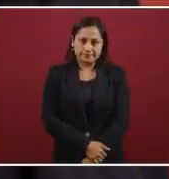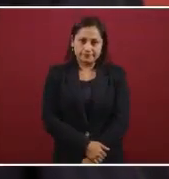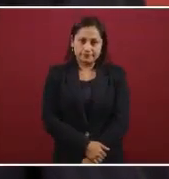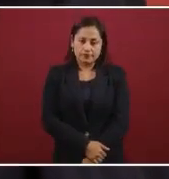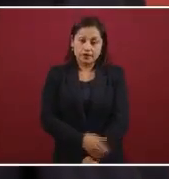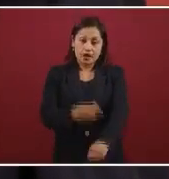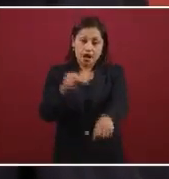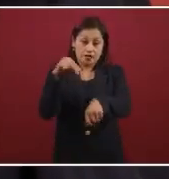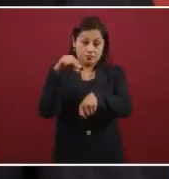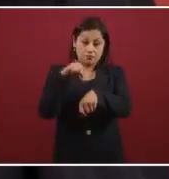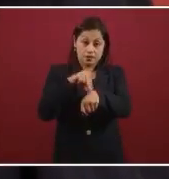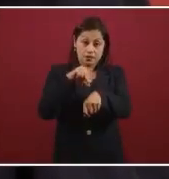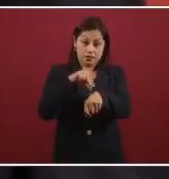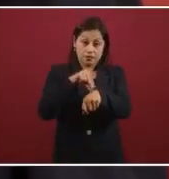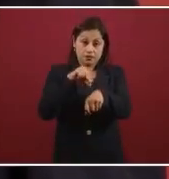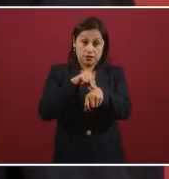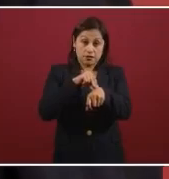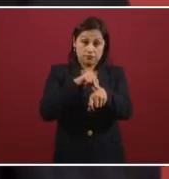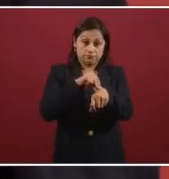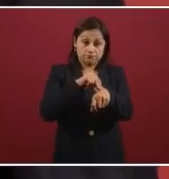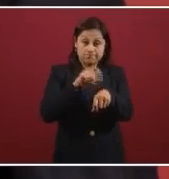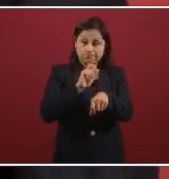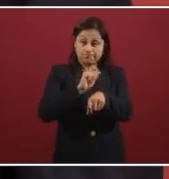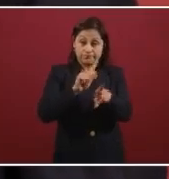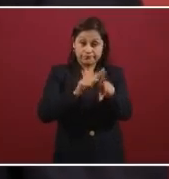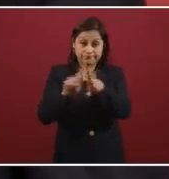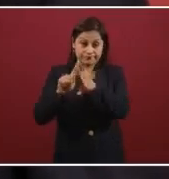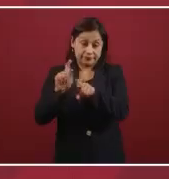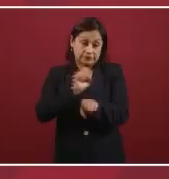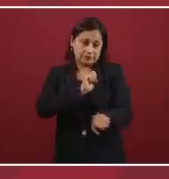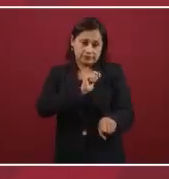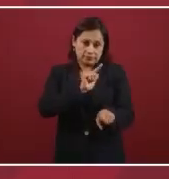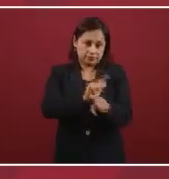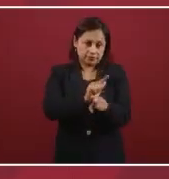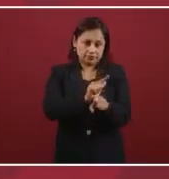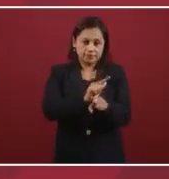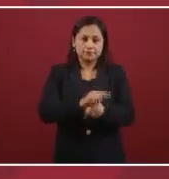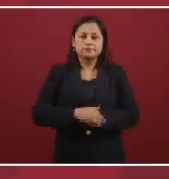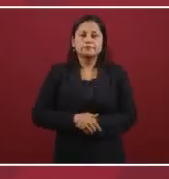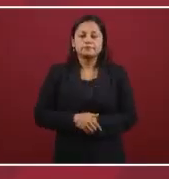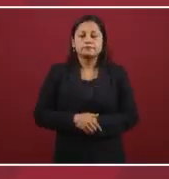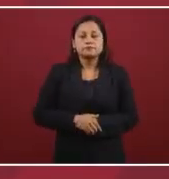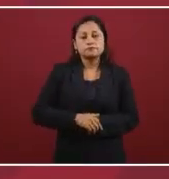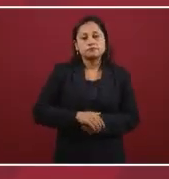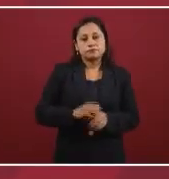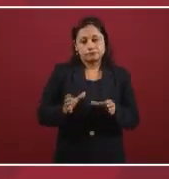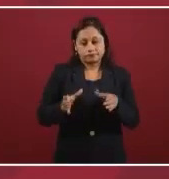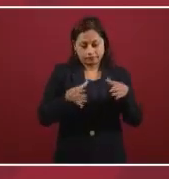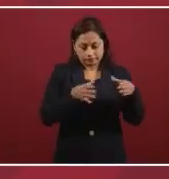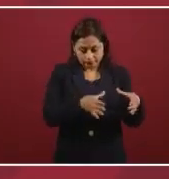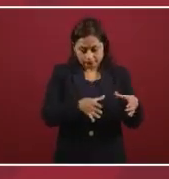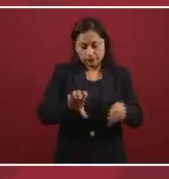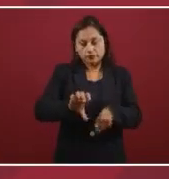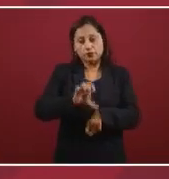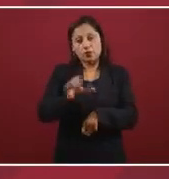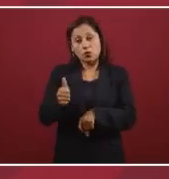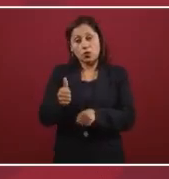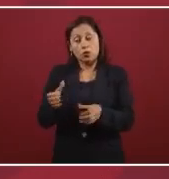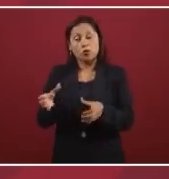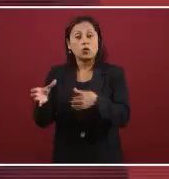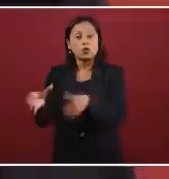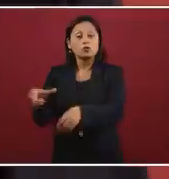especializada, ¿sí?, y lo que es la